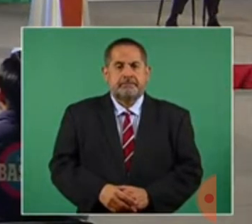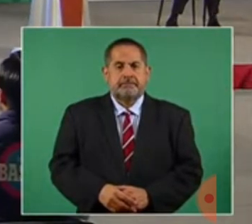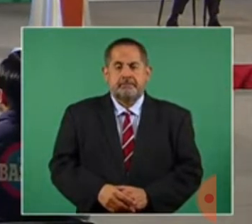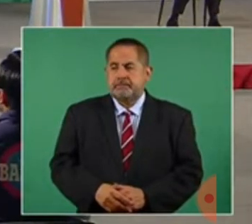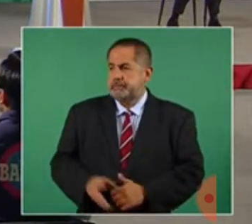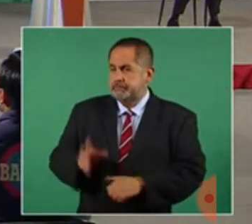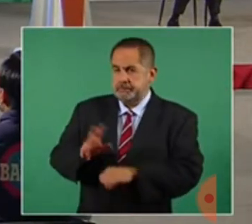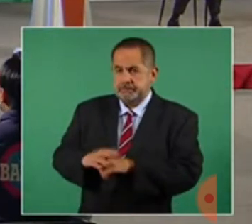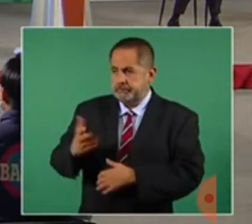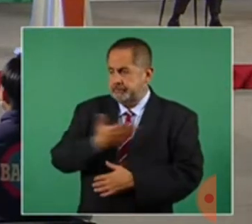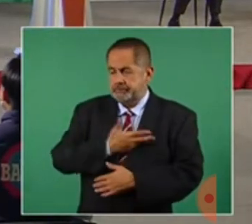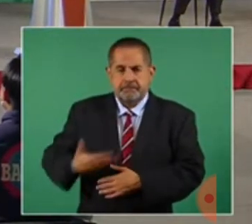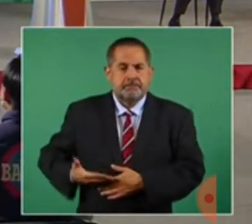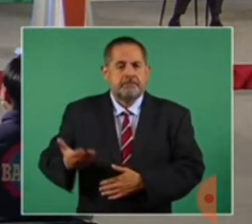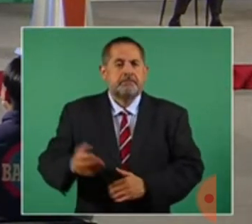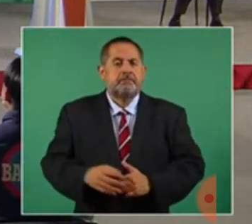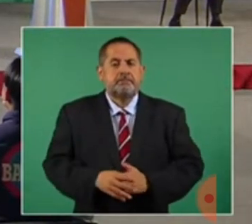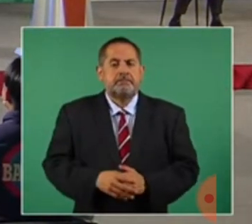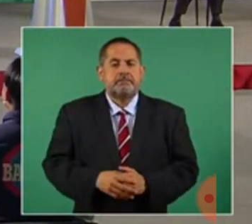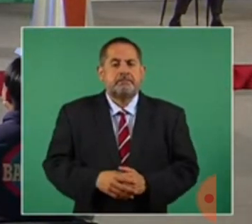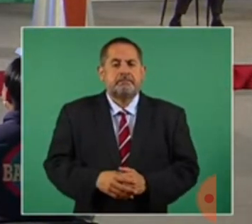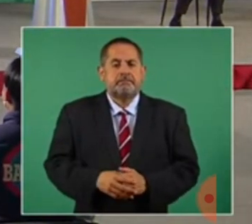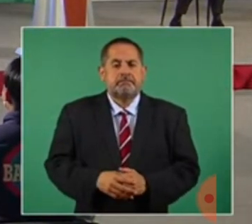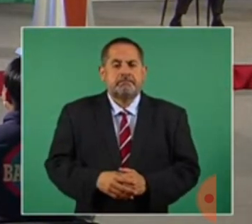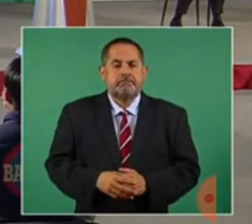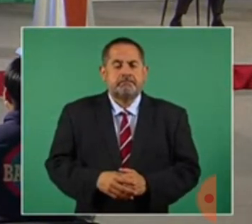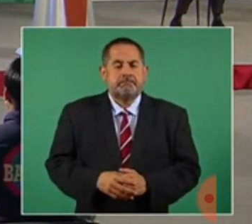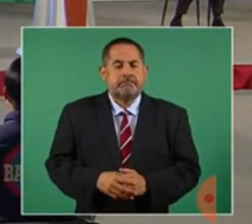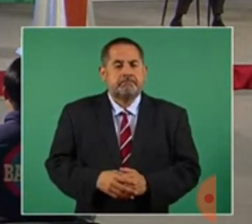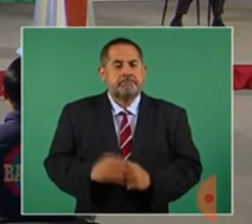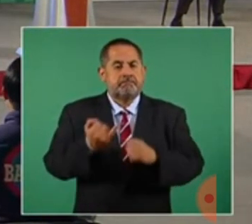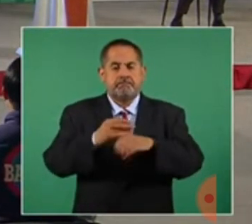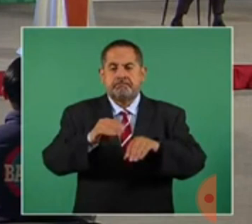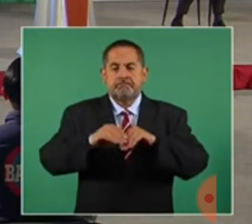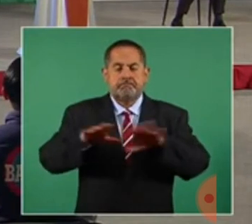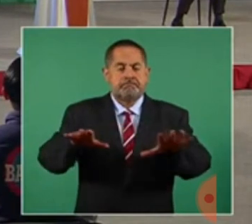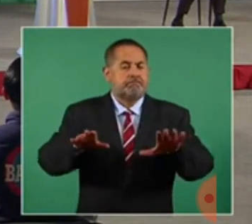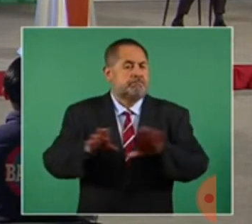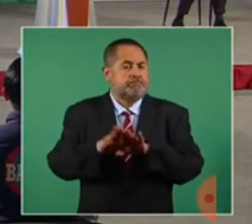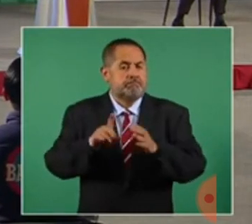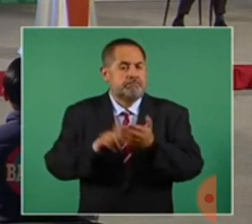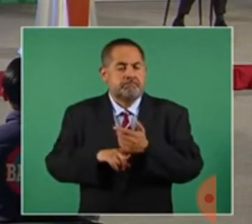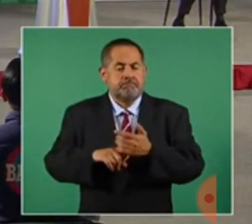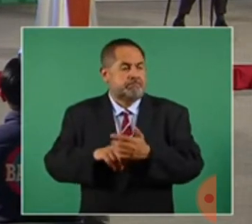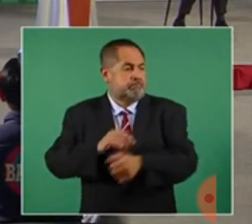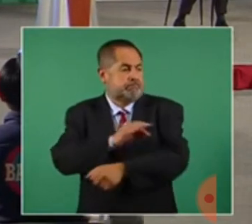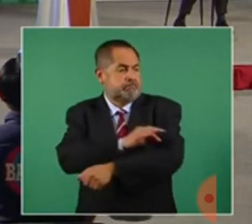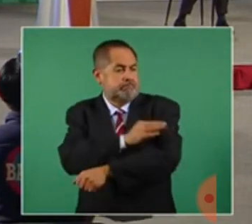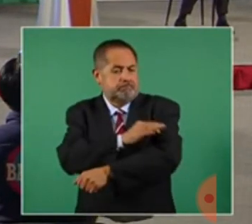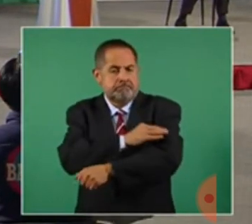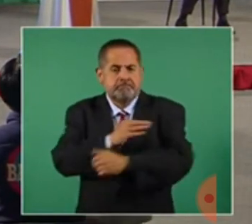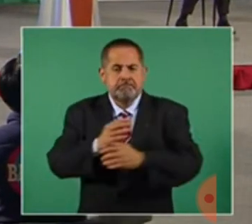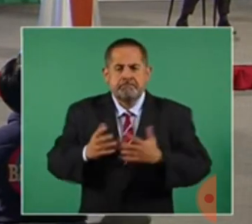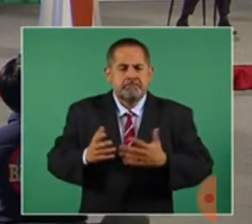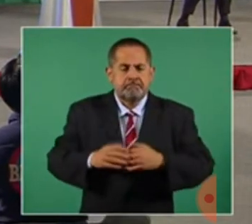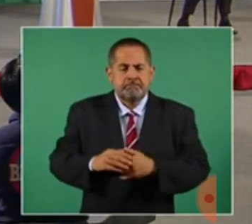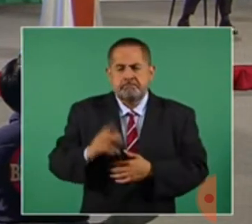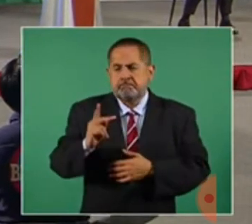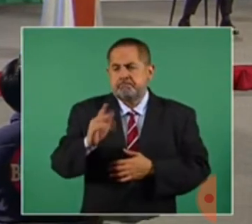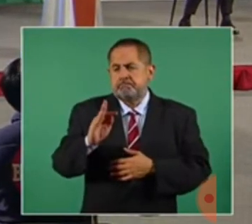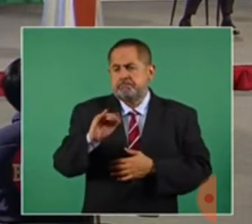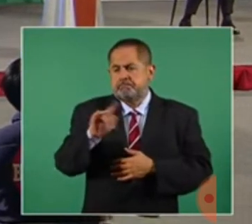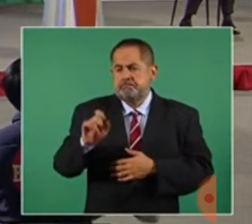Con su permiso, señor presidente, vamos a dar los datos del informe de distribución de vacunas Pfizer